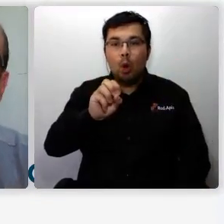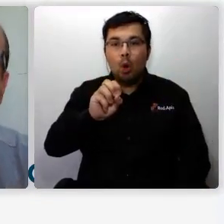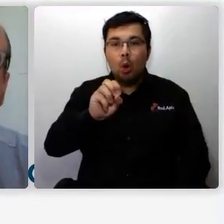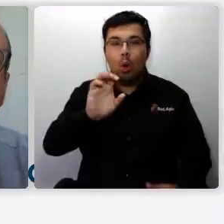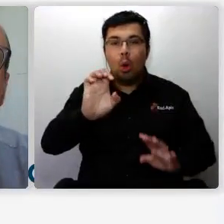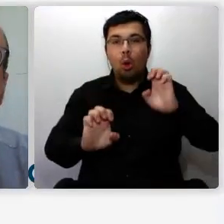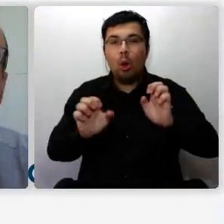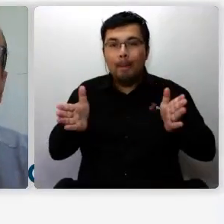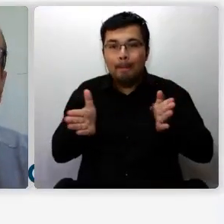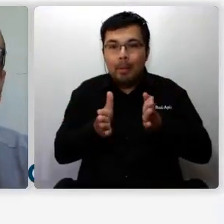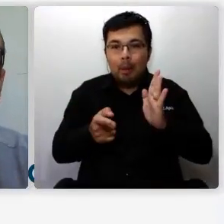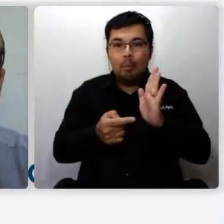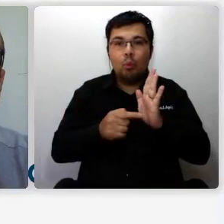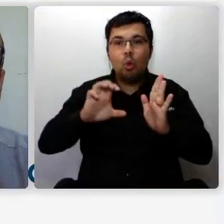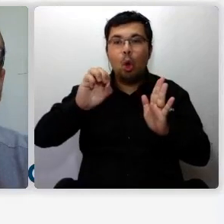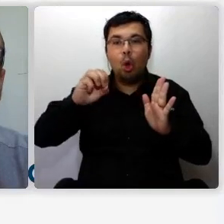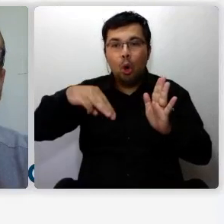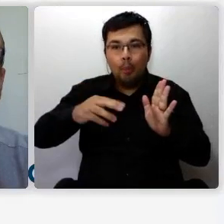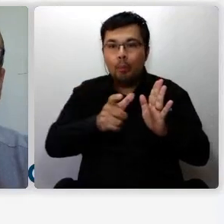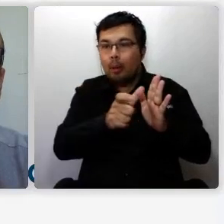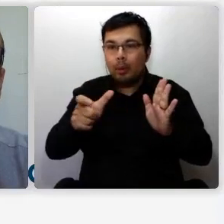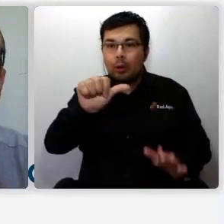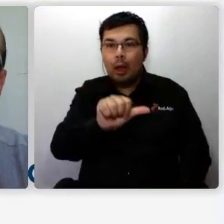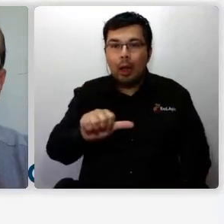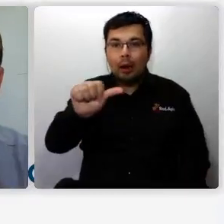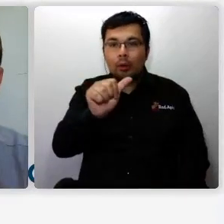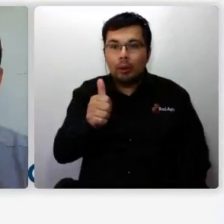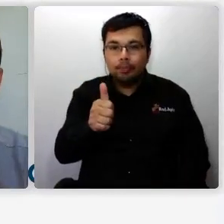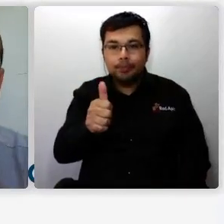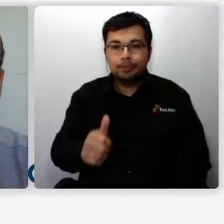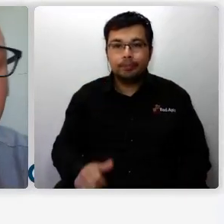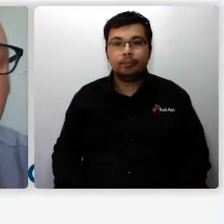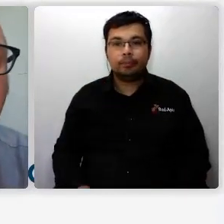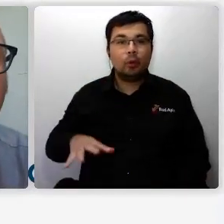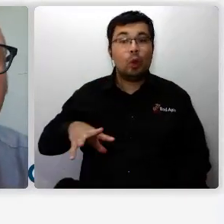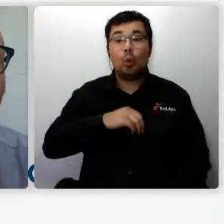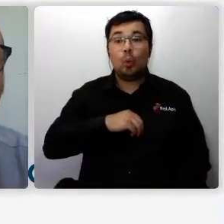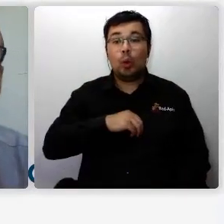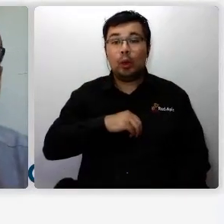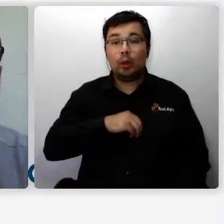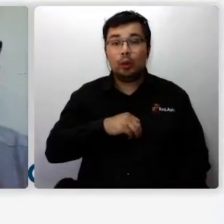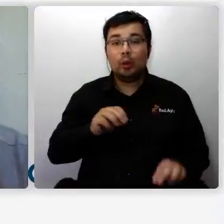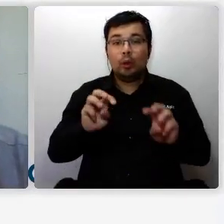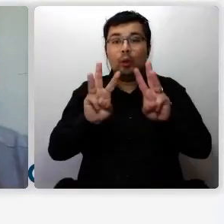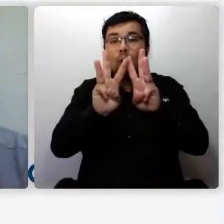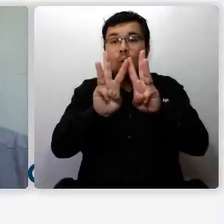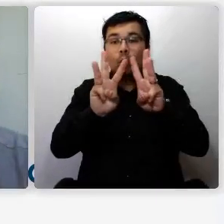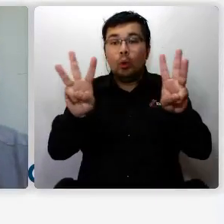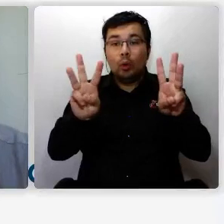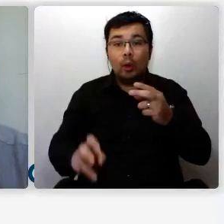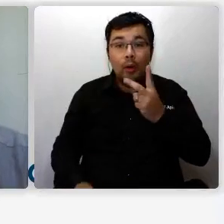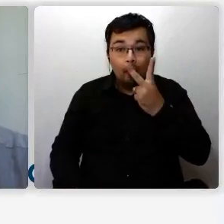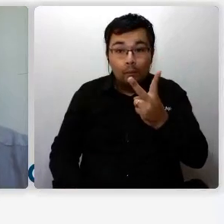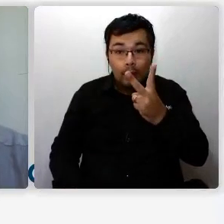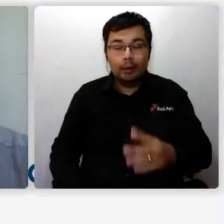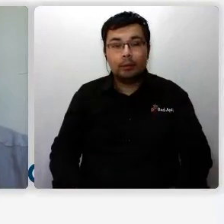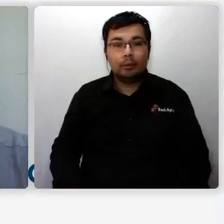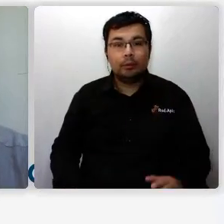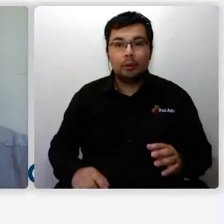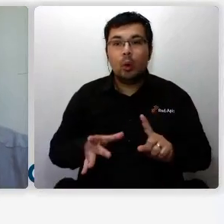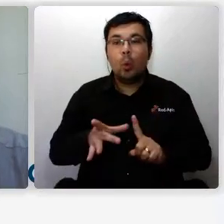no solamente a través de nuestras redes y sitio web estamos publicando las sesiones de webinars que estamos realizando, sino contenido,